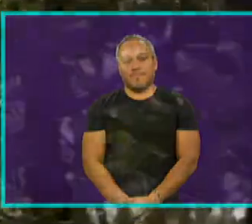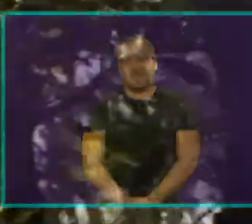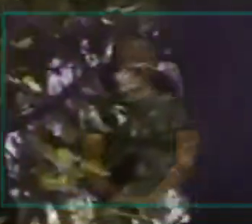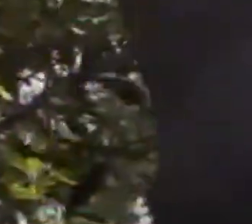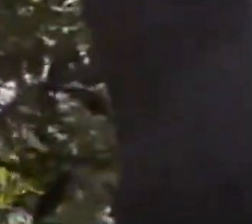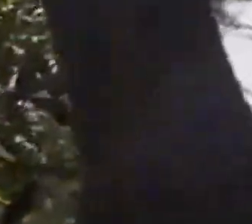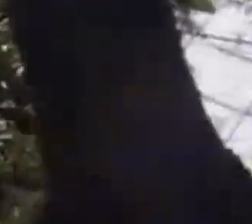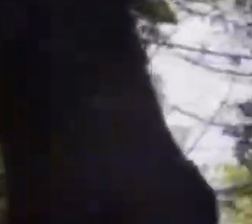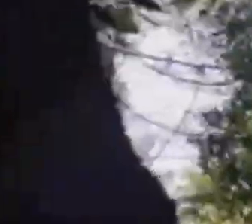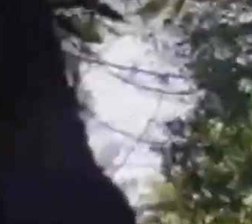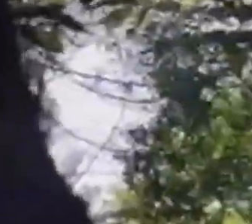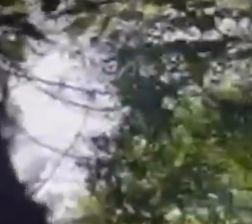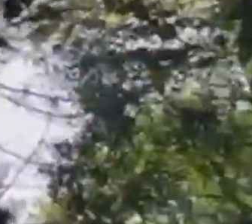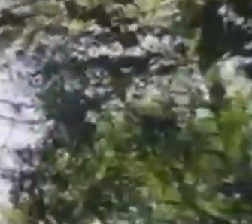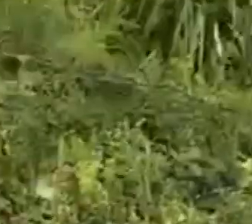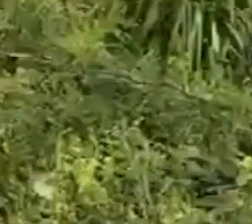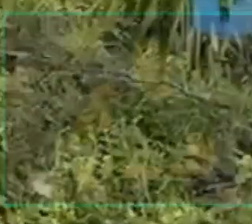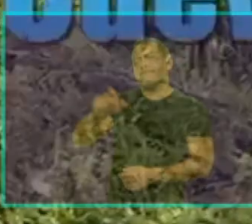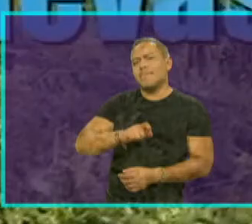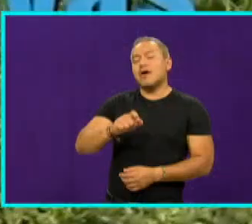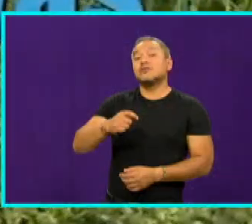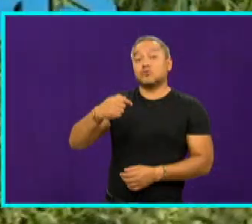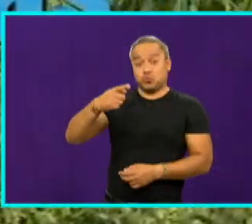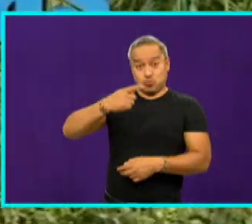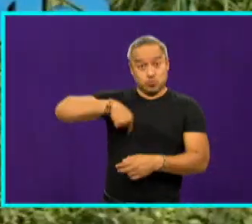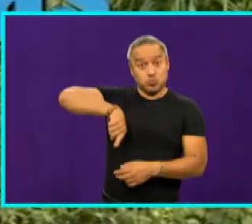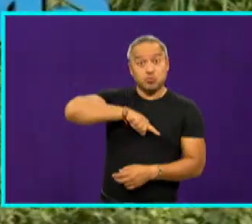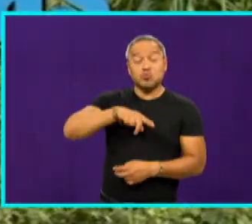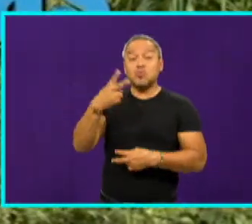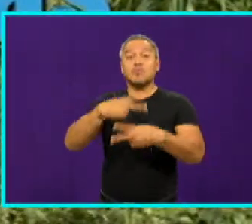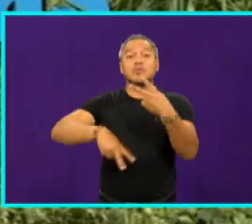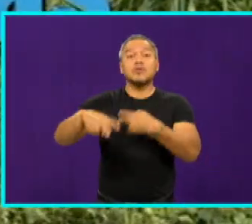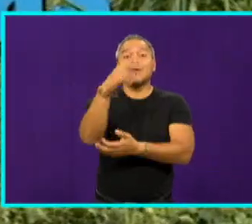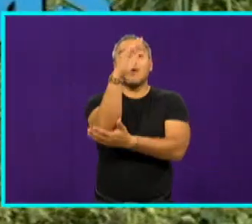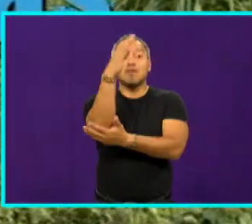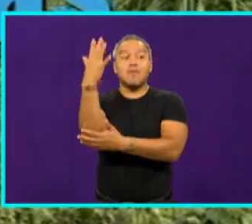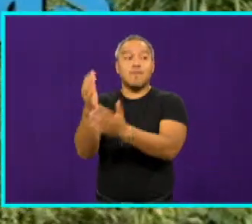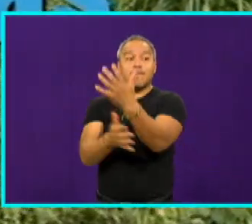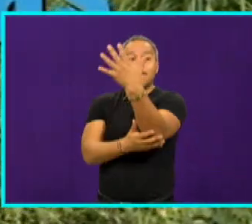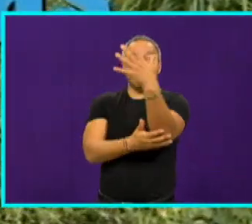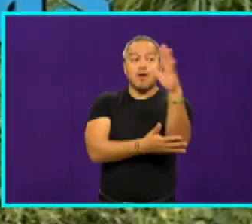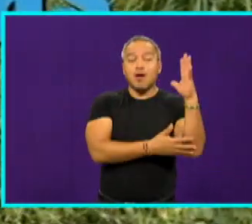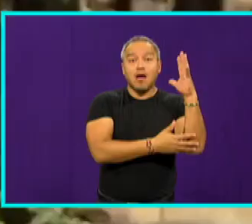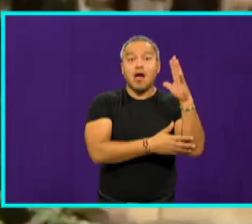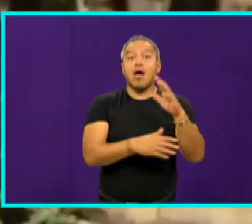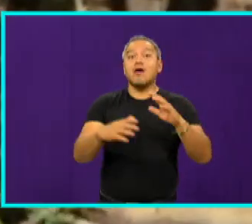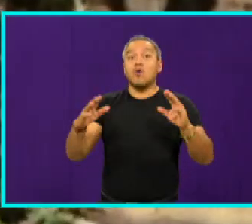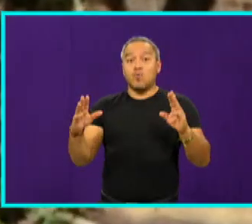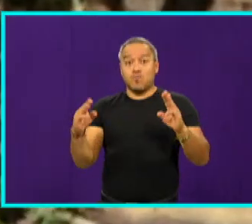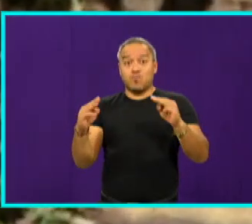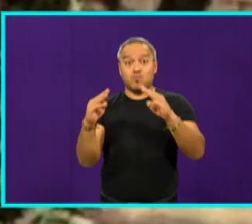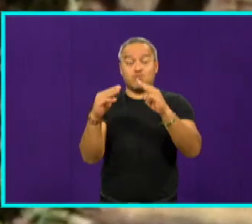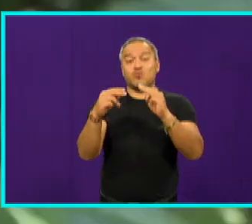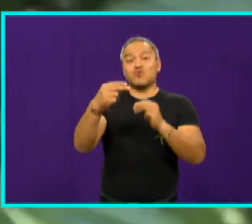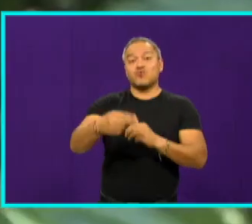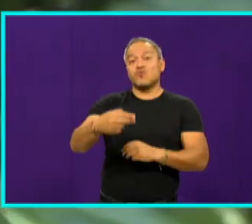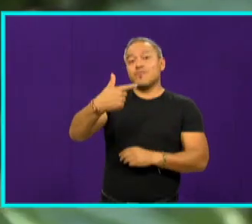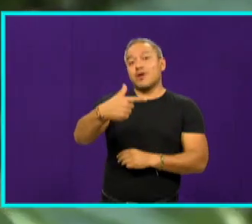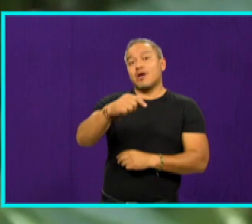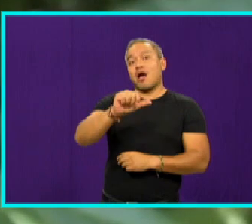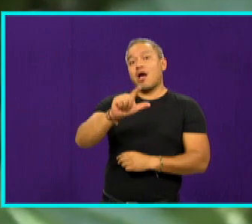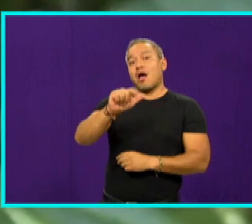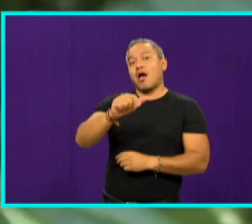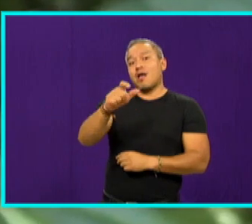Mi nombre es Maximiliano Covas. Estamos aquí en el área natural protegida del Cerro de la Galaxia.